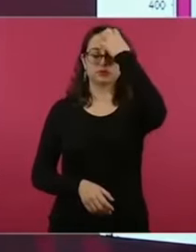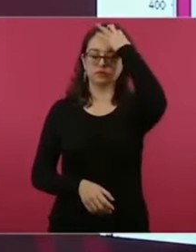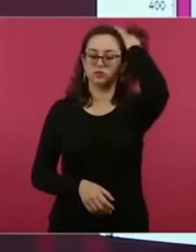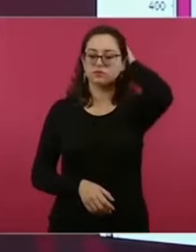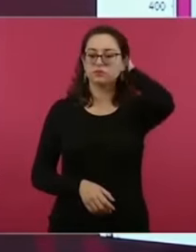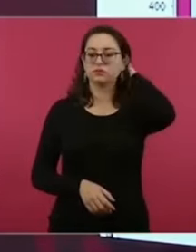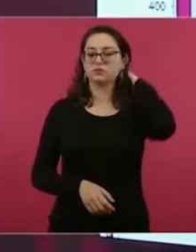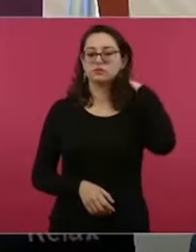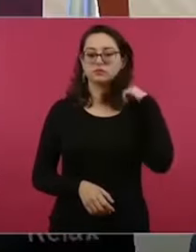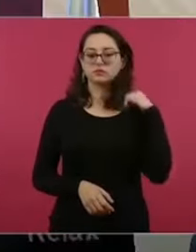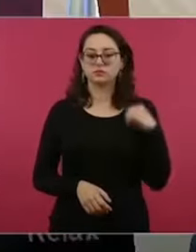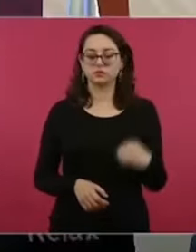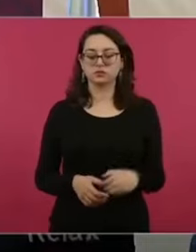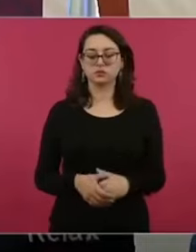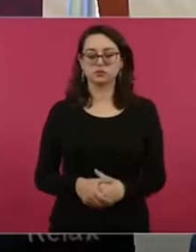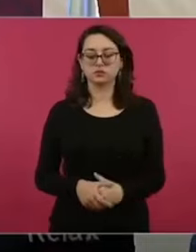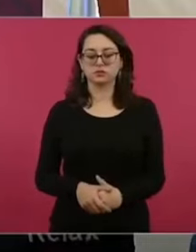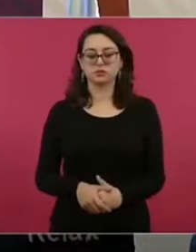¿Dónde está?